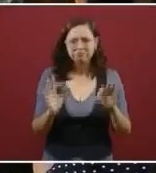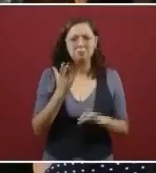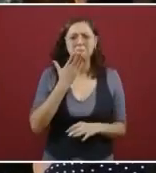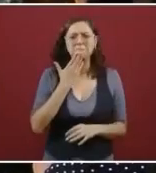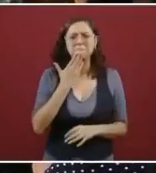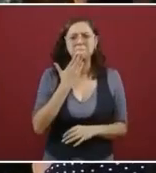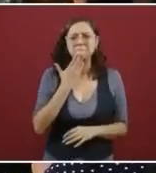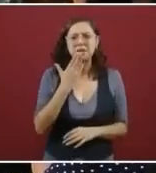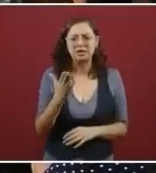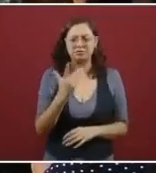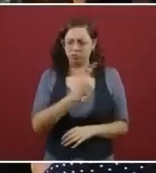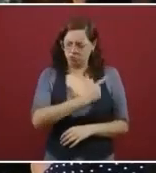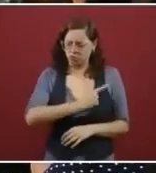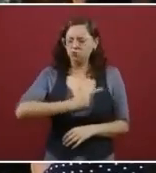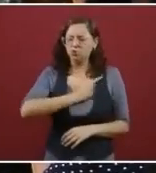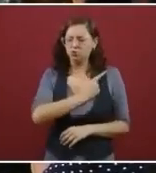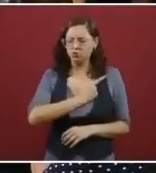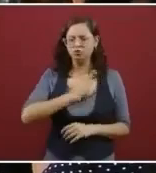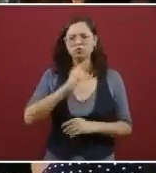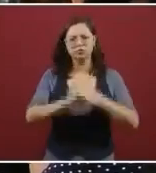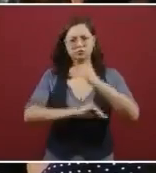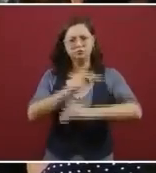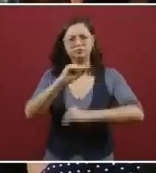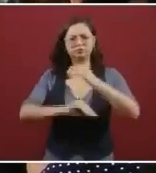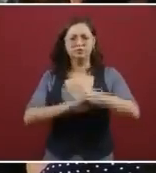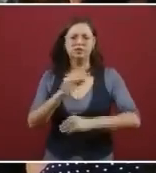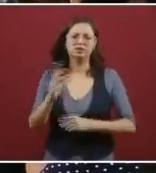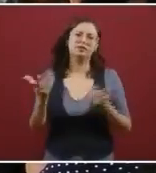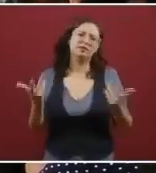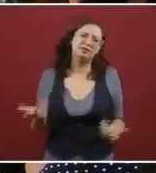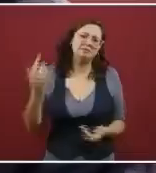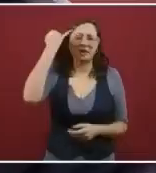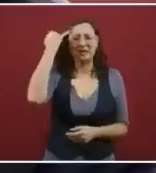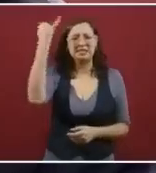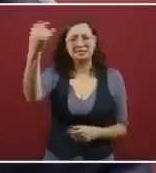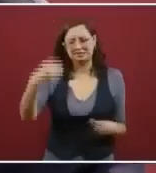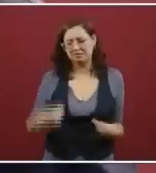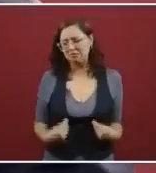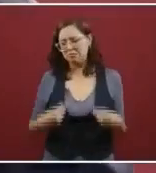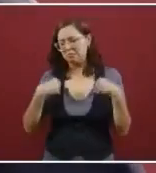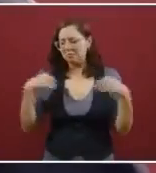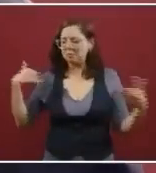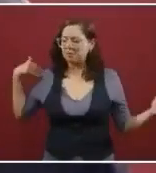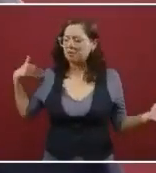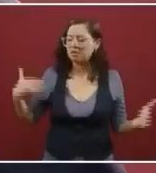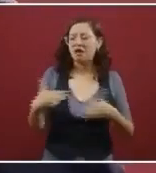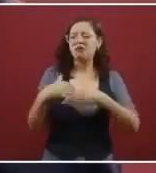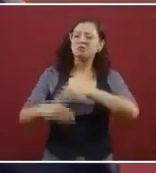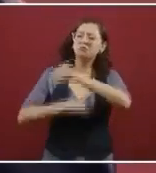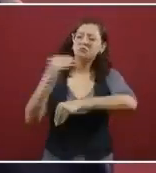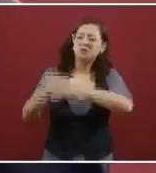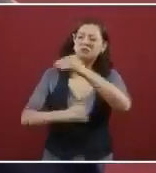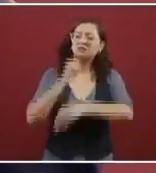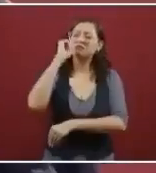Lo disfruta uno. Sería muy aburrida la vida sin el debate.